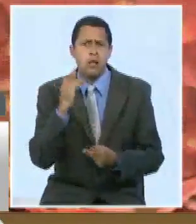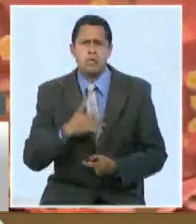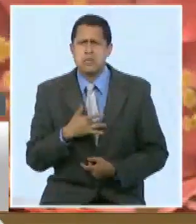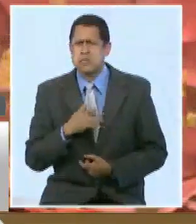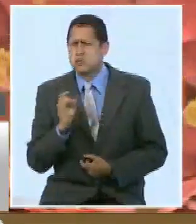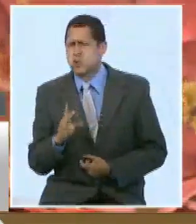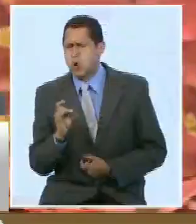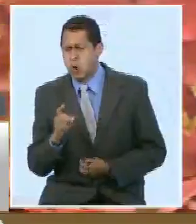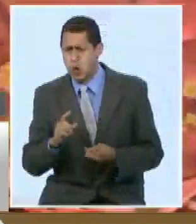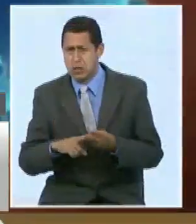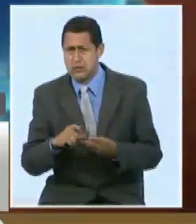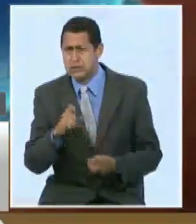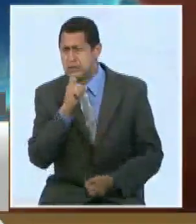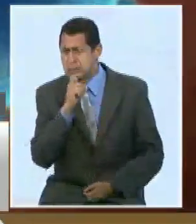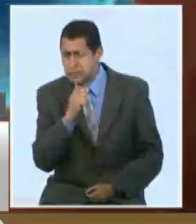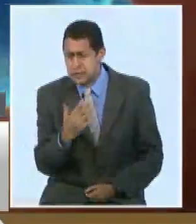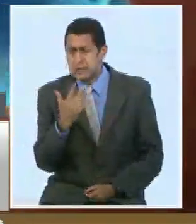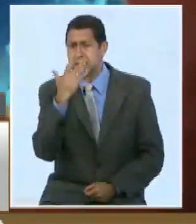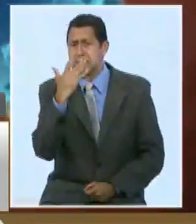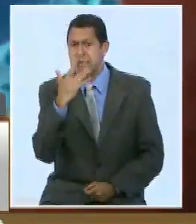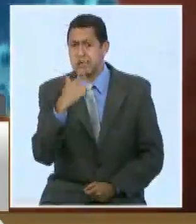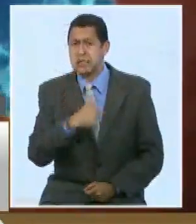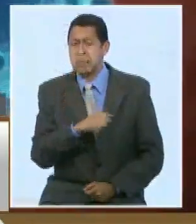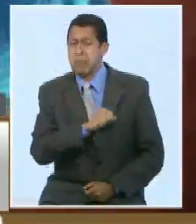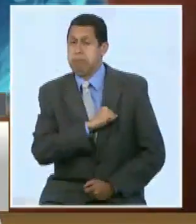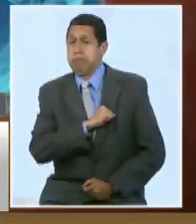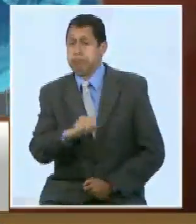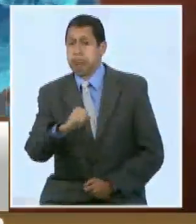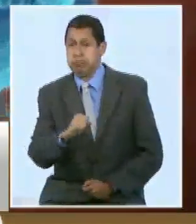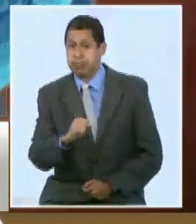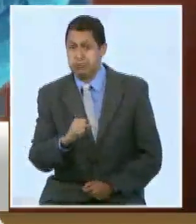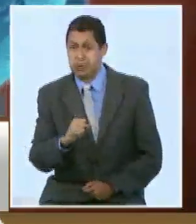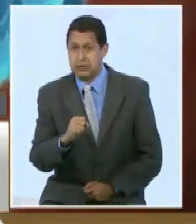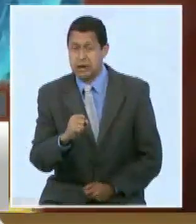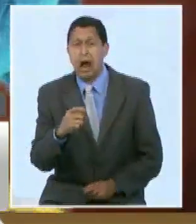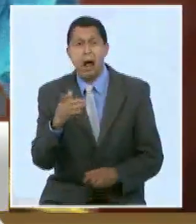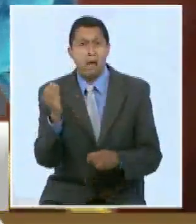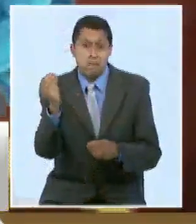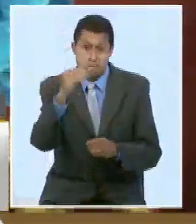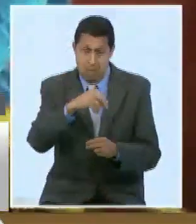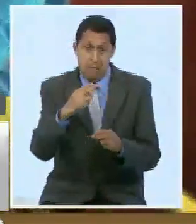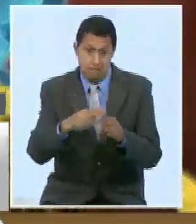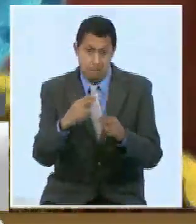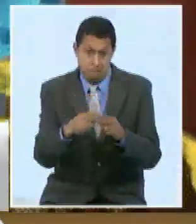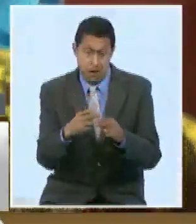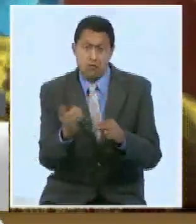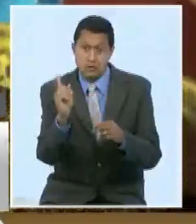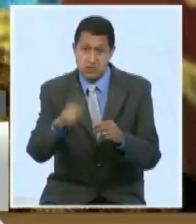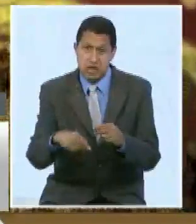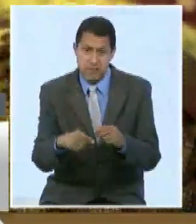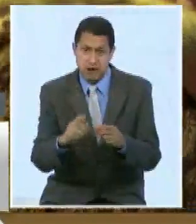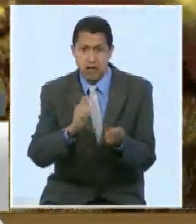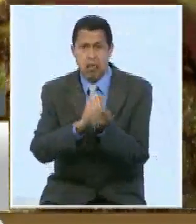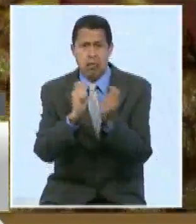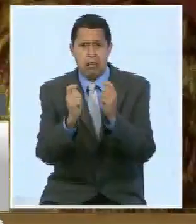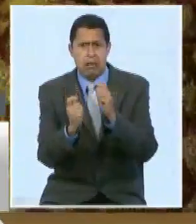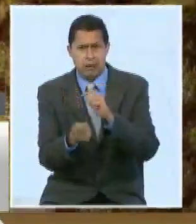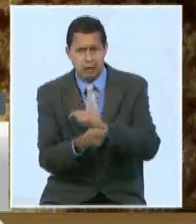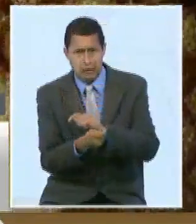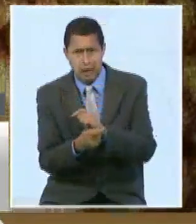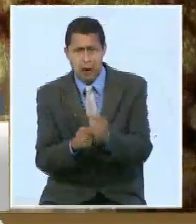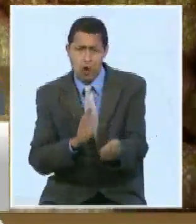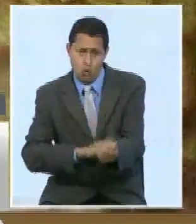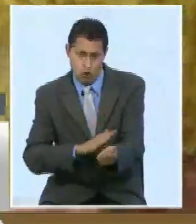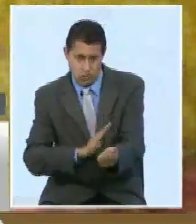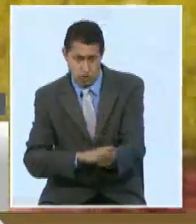dificultad para respirar y ataque cardíaco a los factores de riesgo se les incluye la alteración de los niveles de